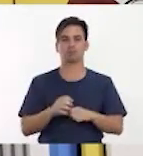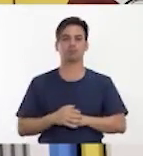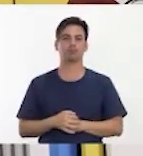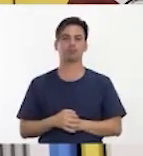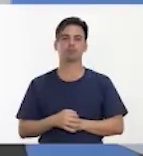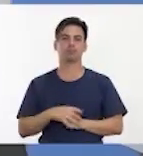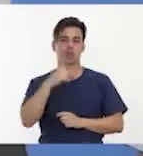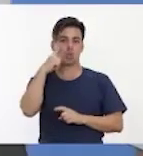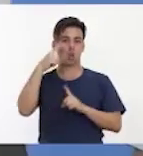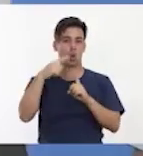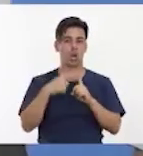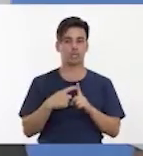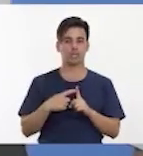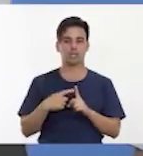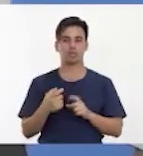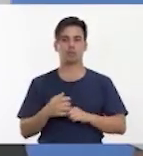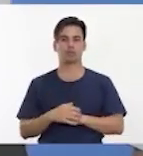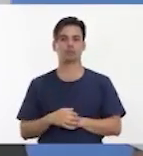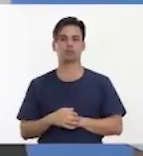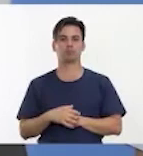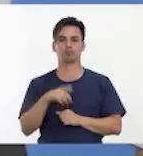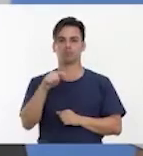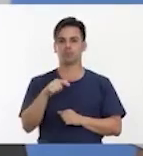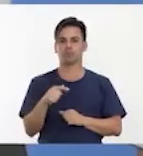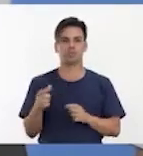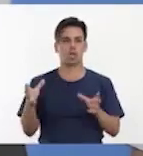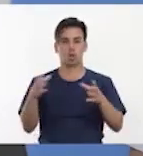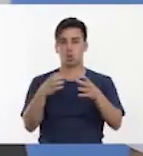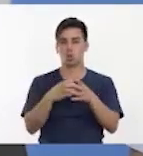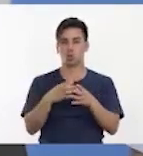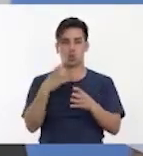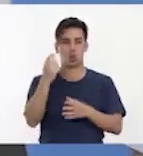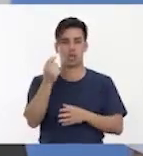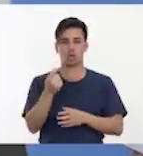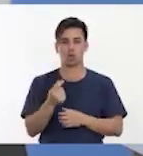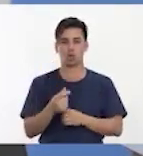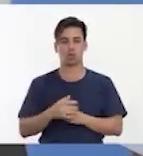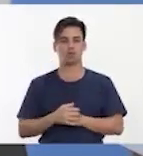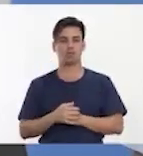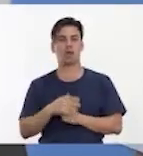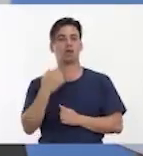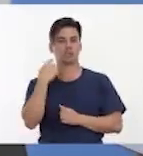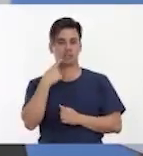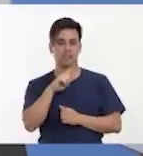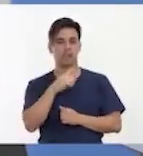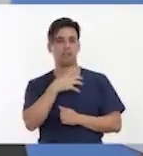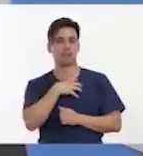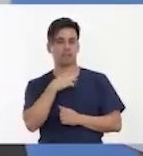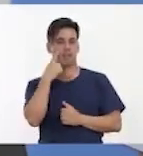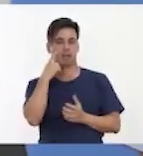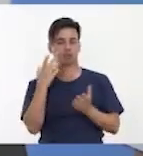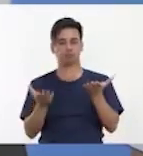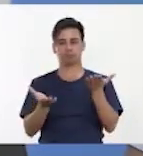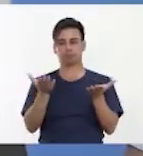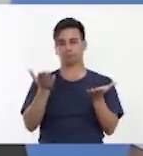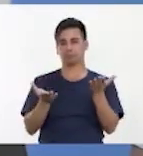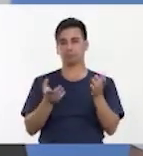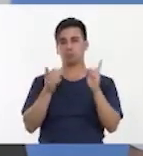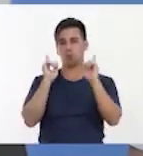planteaban, si esta unión económica presupone una unión política, un